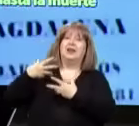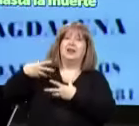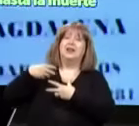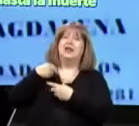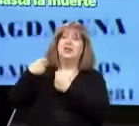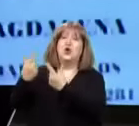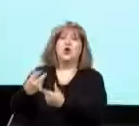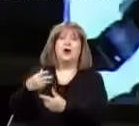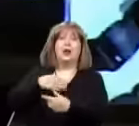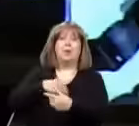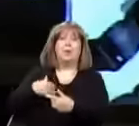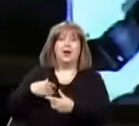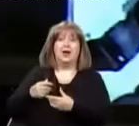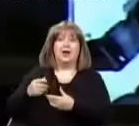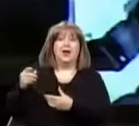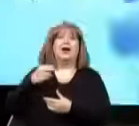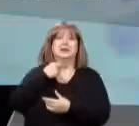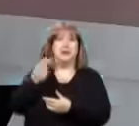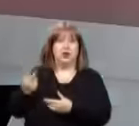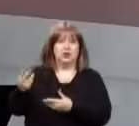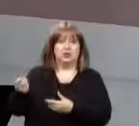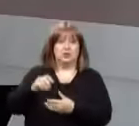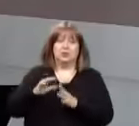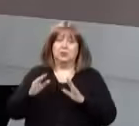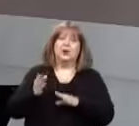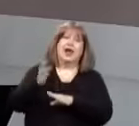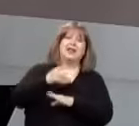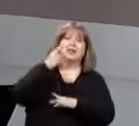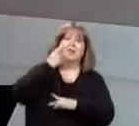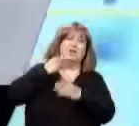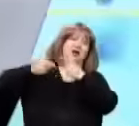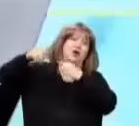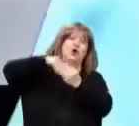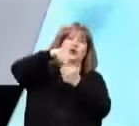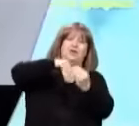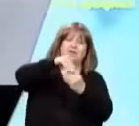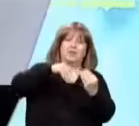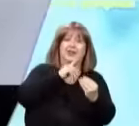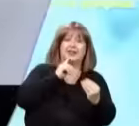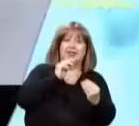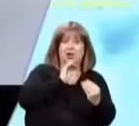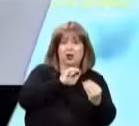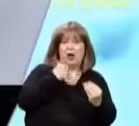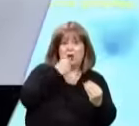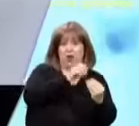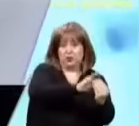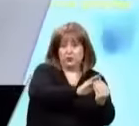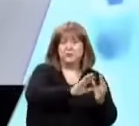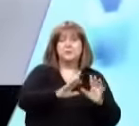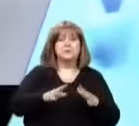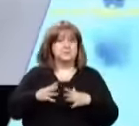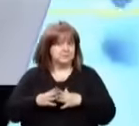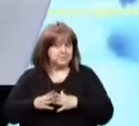por establecer. Sí, porque faltaron muchas sí. cosas durante mucho tiempo. Eso a veces yo digo, en este caso en particular, que muchos han hecho referencia en las redes sociales,